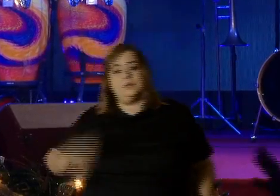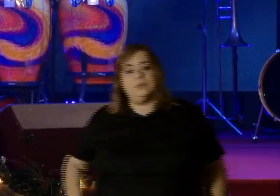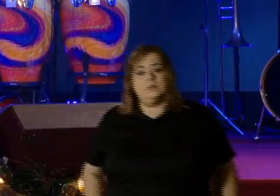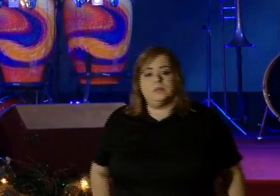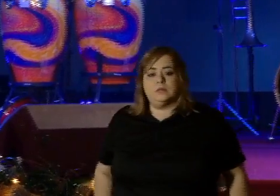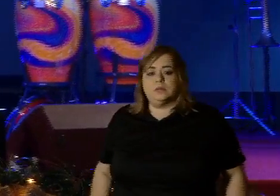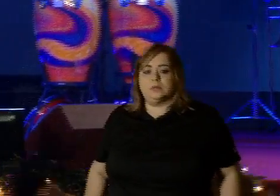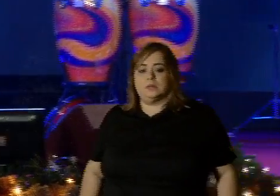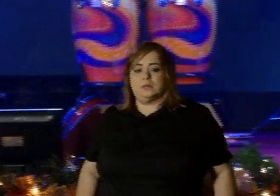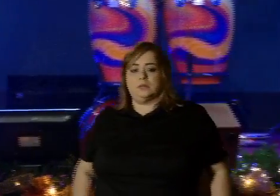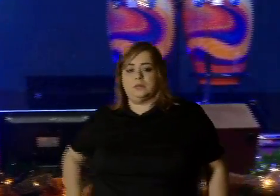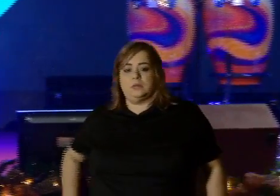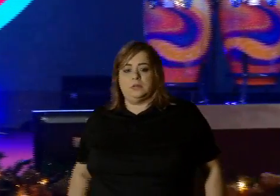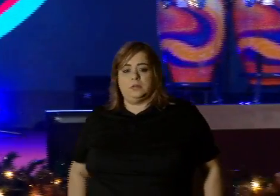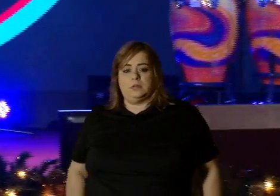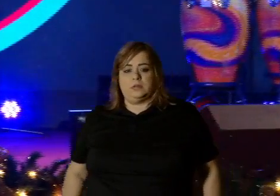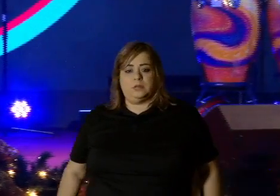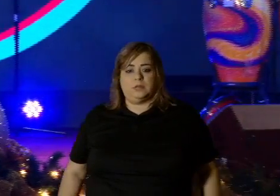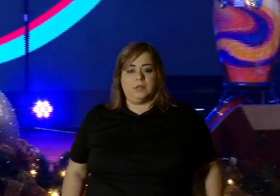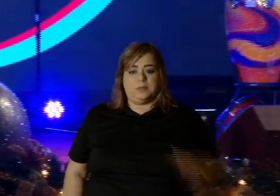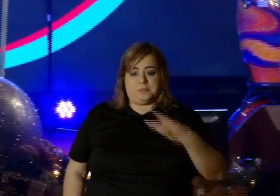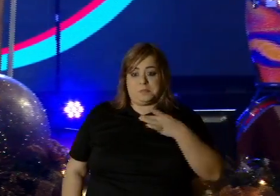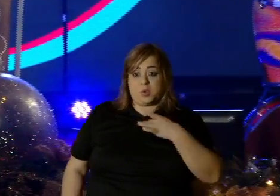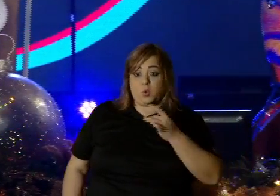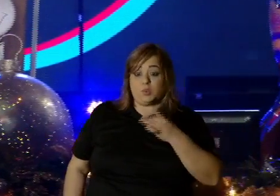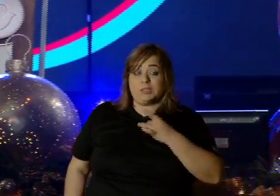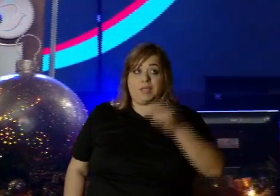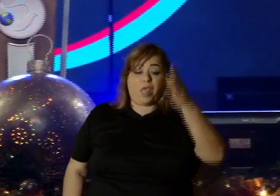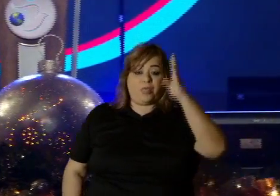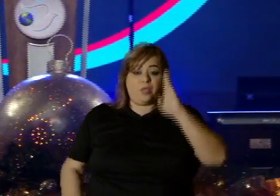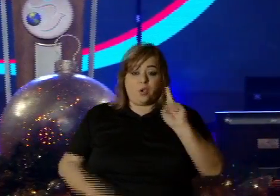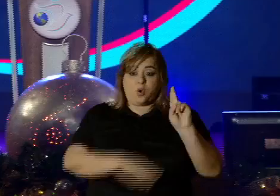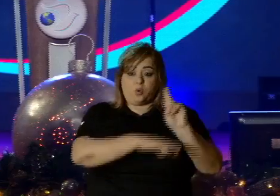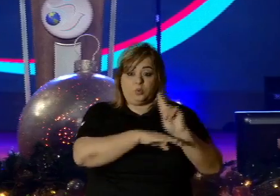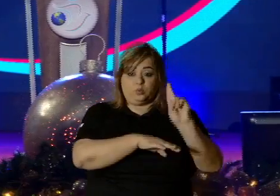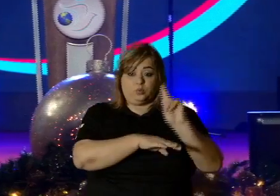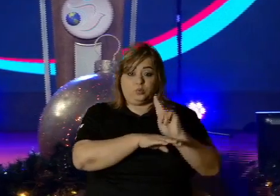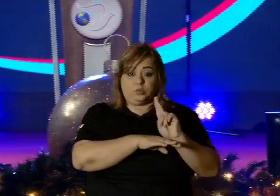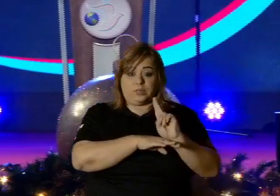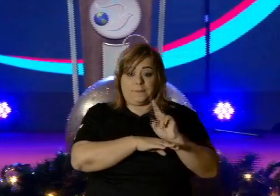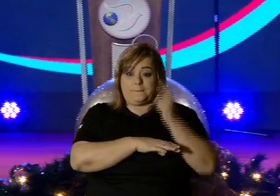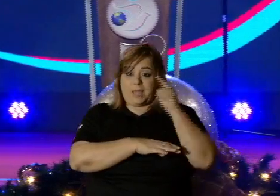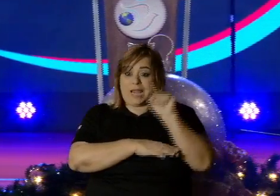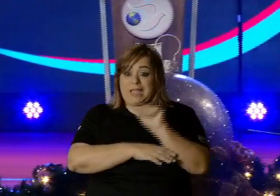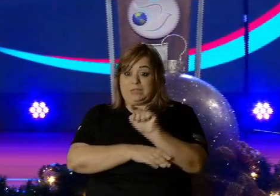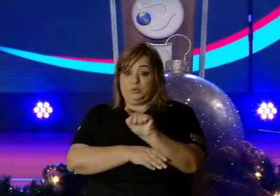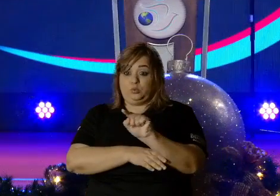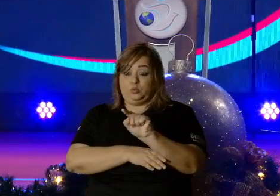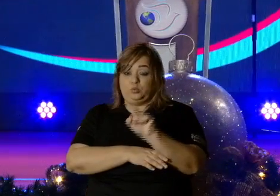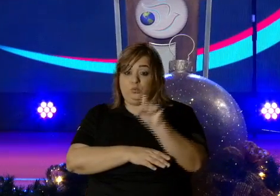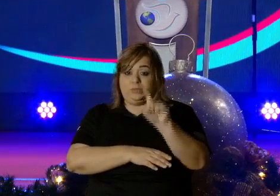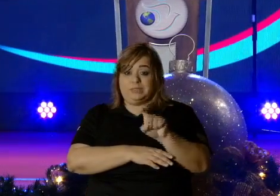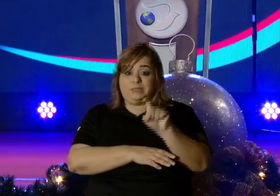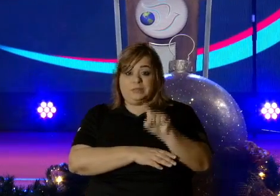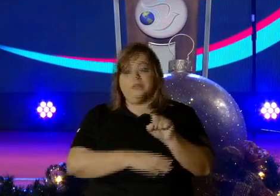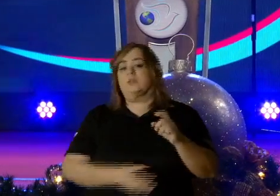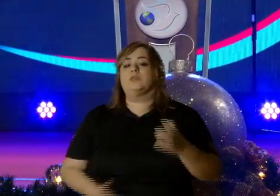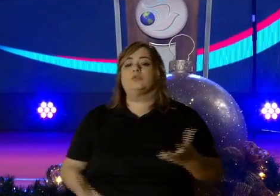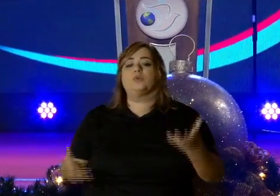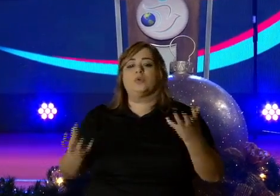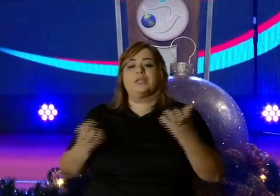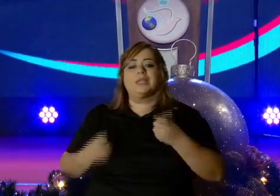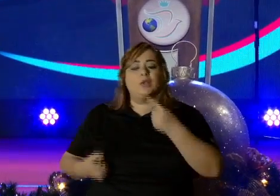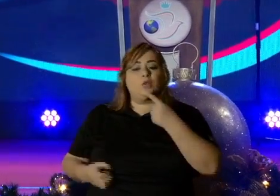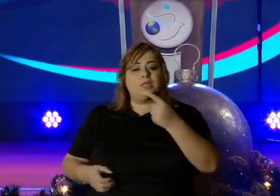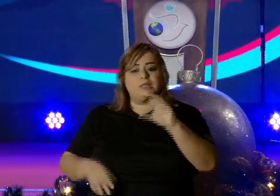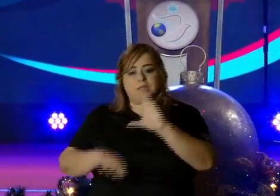es lo que a mí me gusta, que Dios me use para lo que usted necesite. Y yo quiero decirte, iglesia,